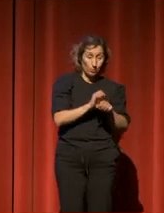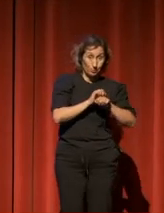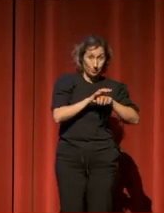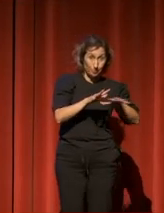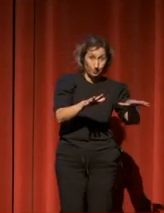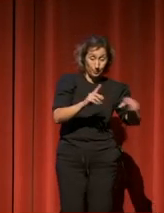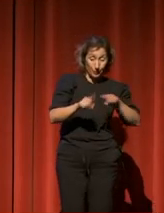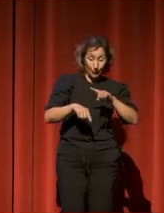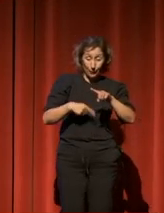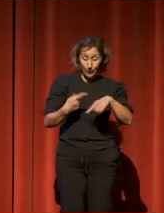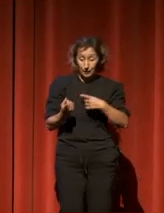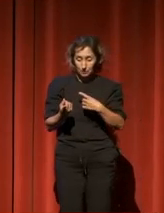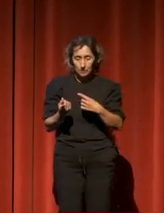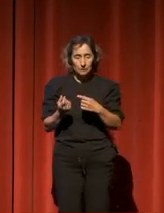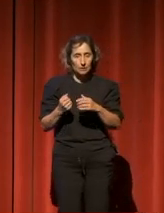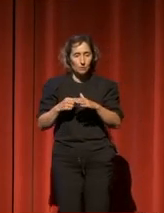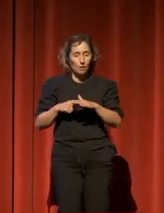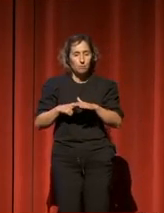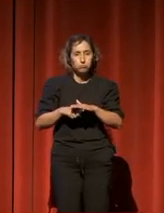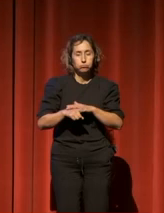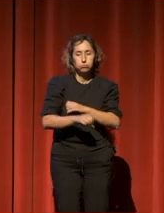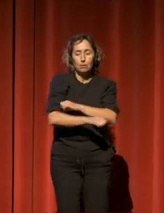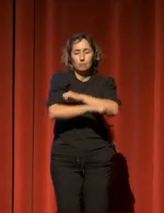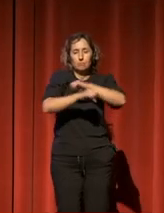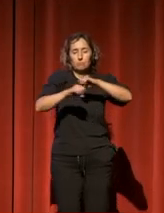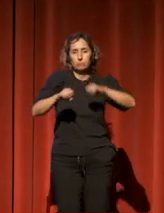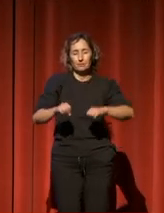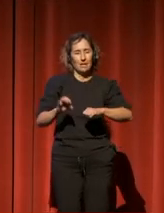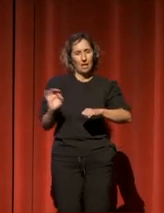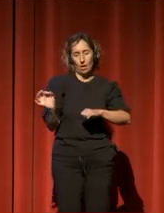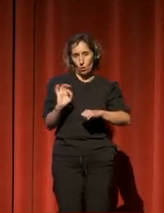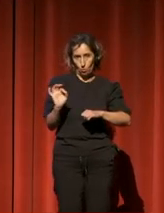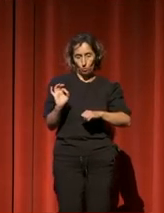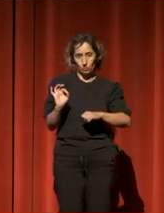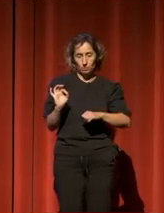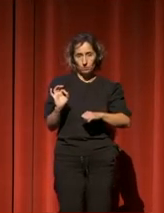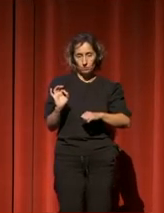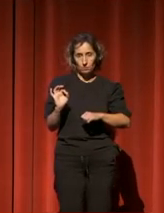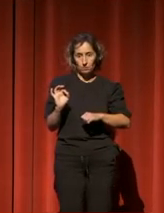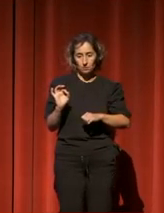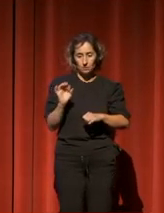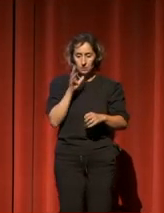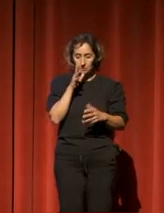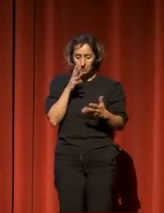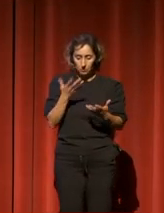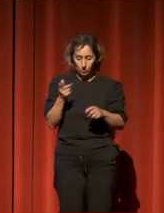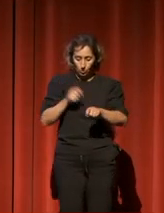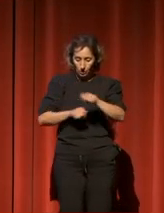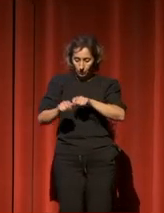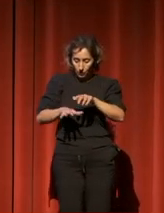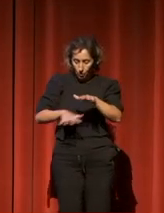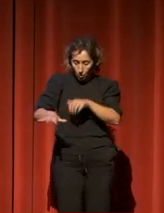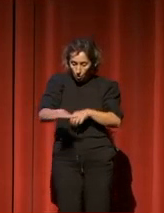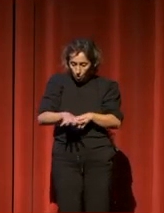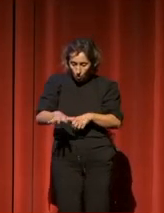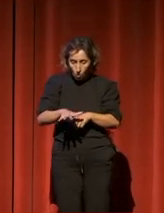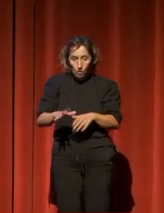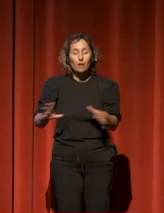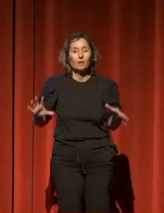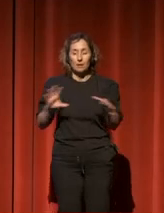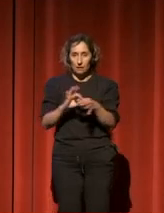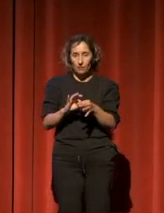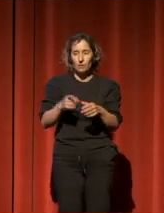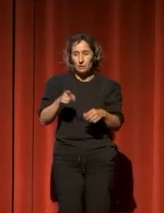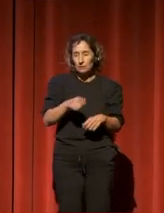covid19 eh lo lo cual está totalmente en relación con lo que está pasando en el asociacionismo local no eh que